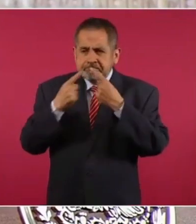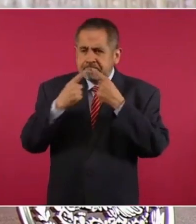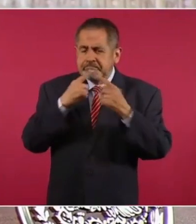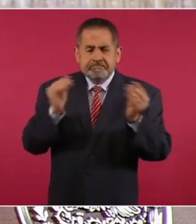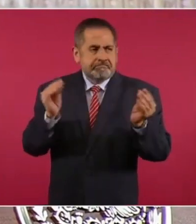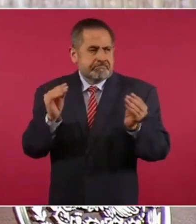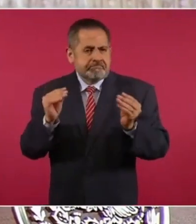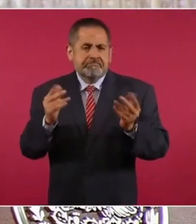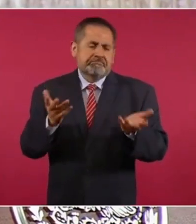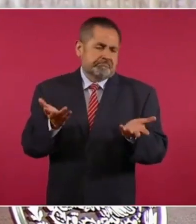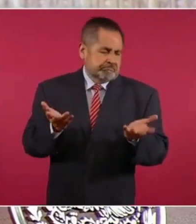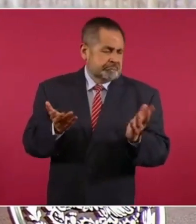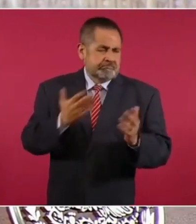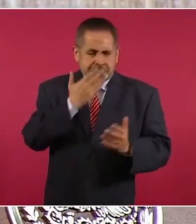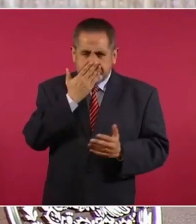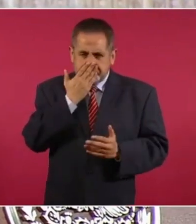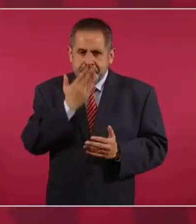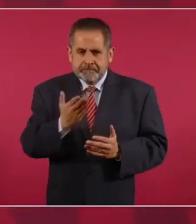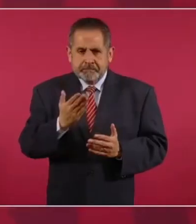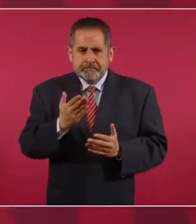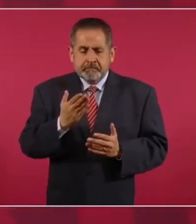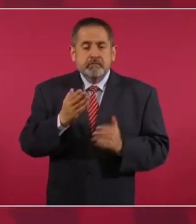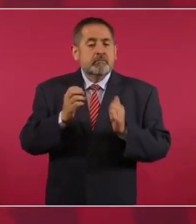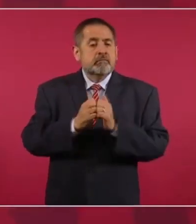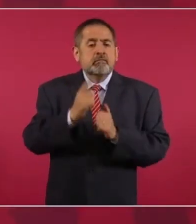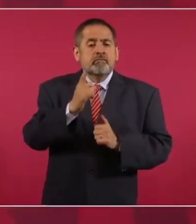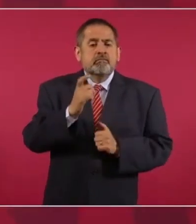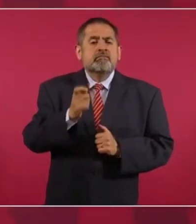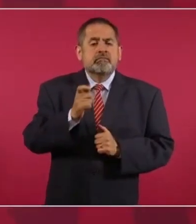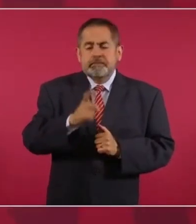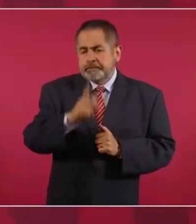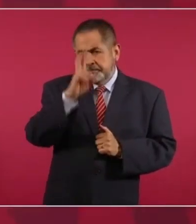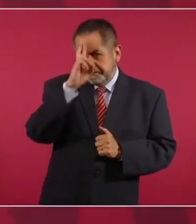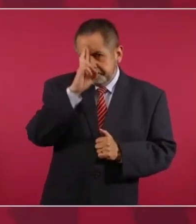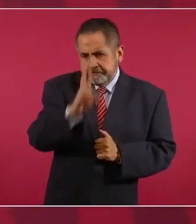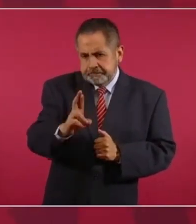procurar que haya respeto,